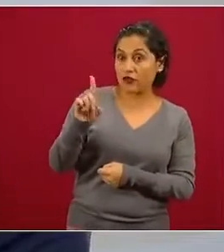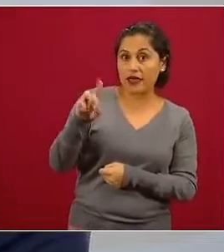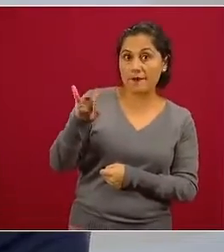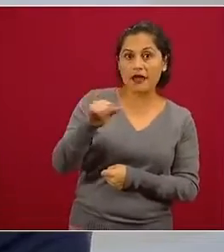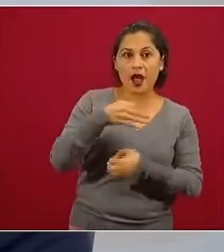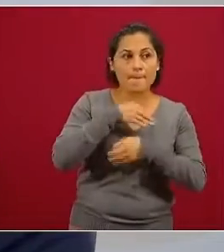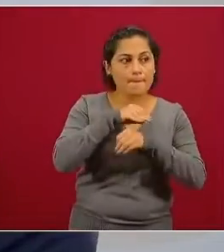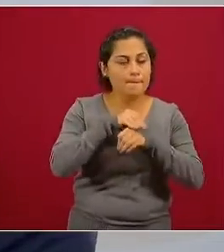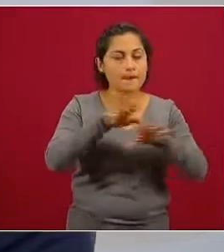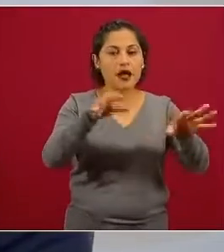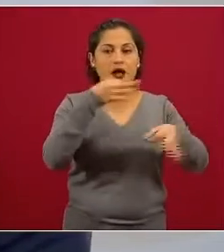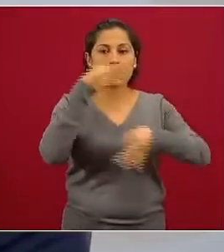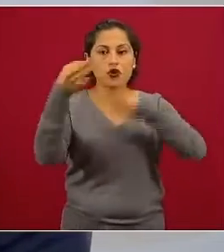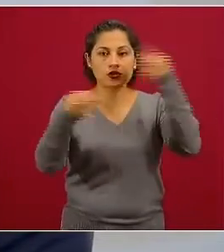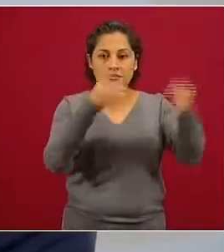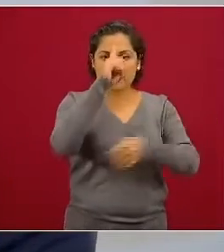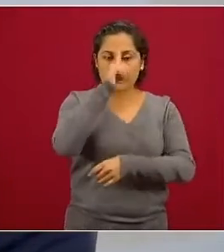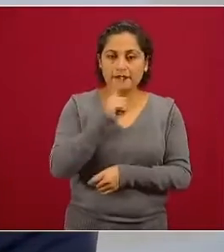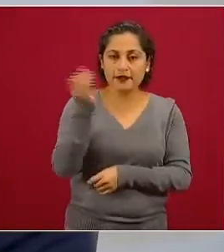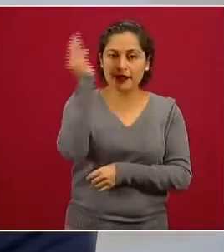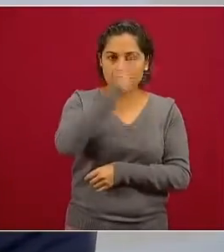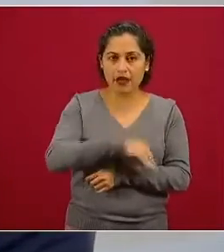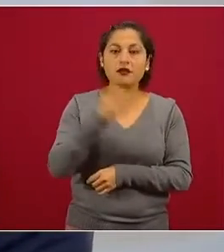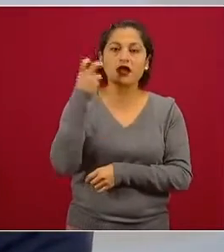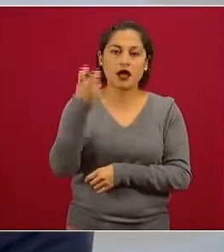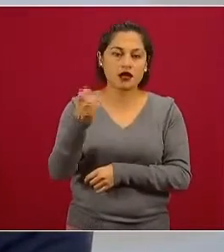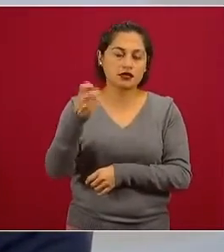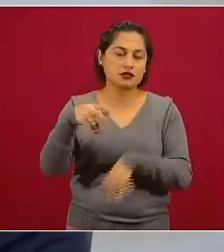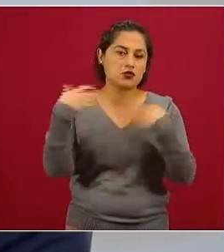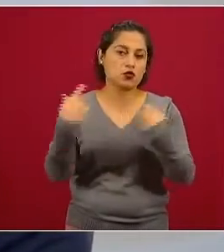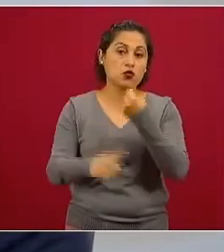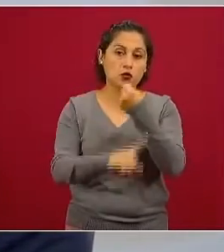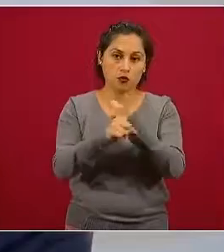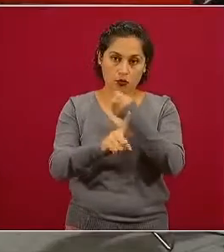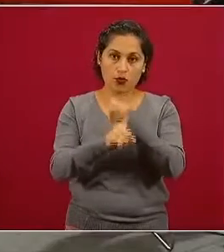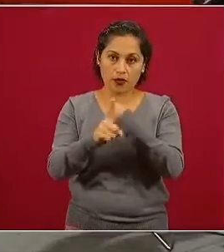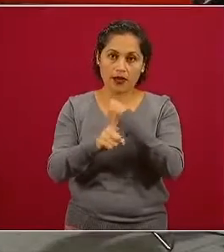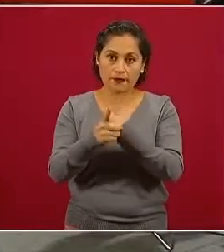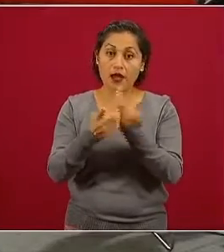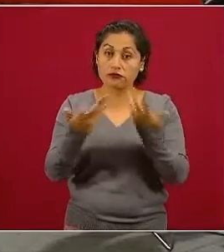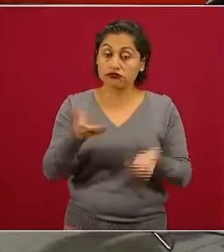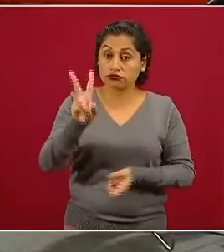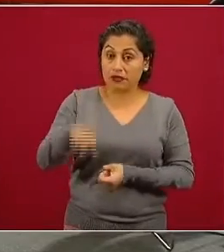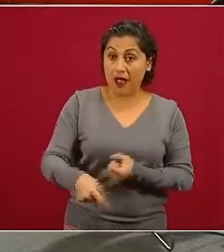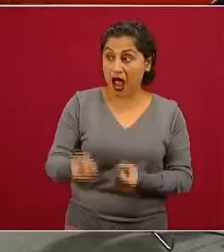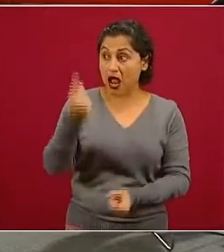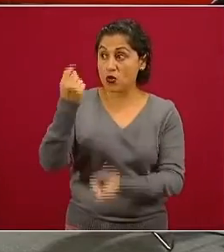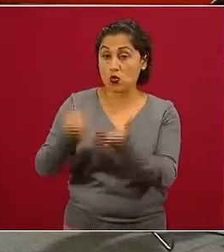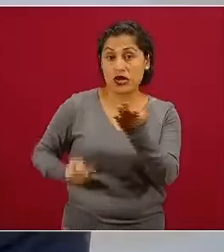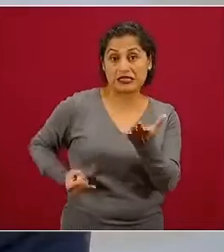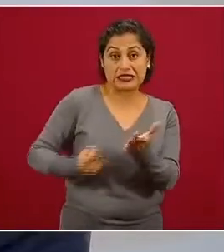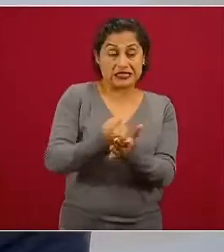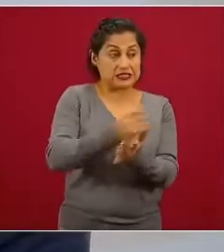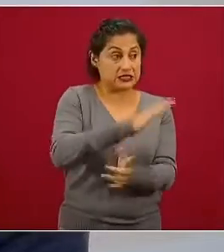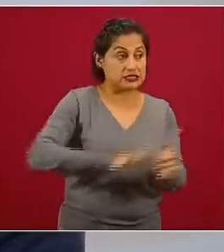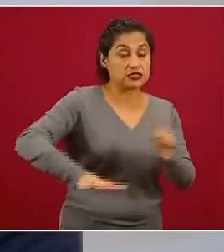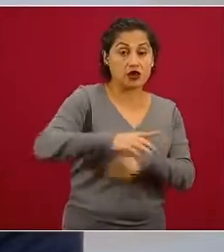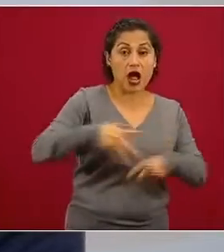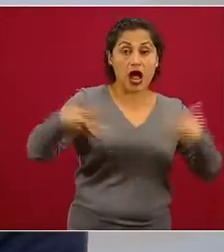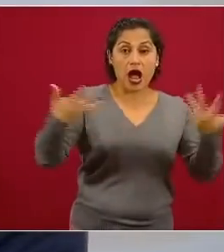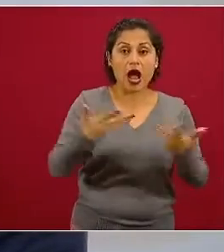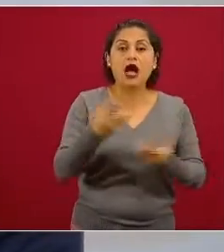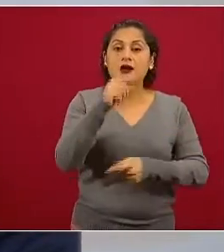ansias, a las demandas de la opinión pública, porque si no lo hacemos, si no sabemos hacer nuestro deber en este caso, el futuro será